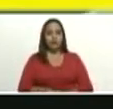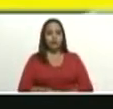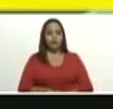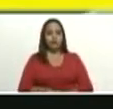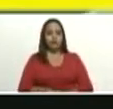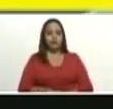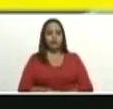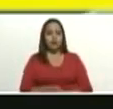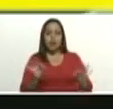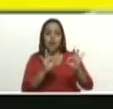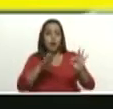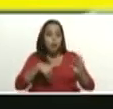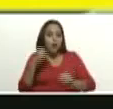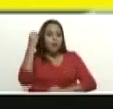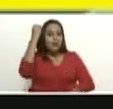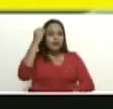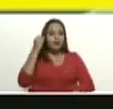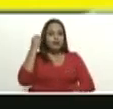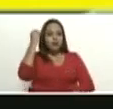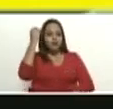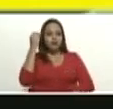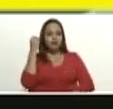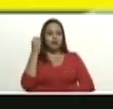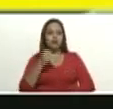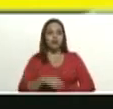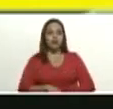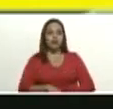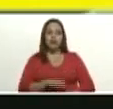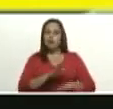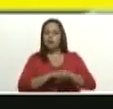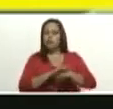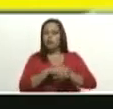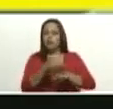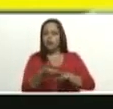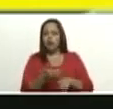Y nadie puede pensar, porque